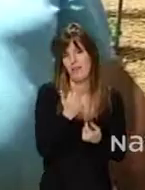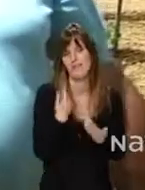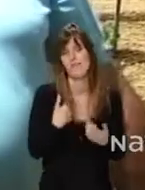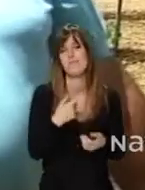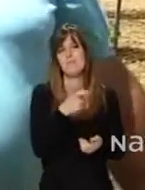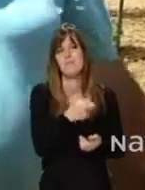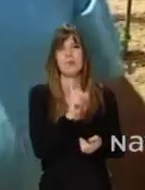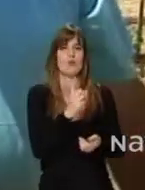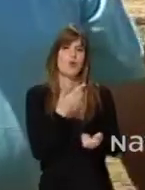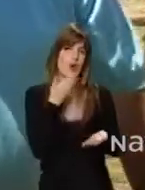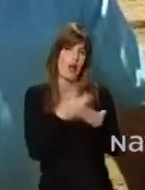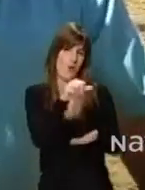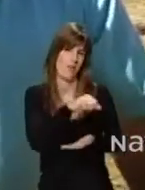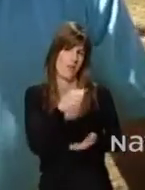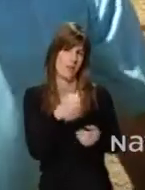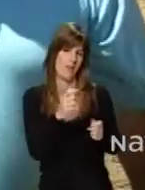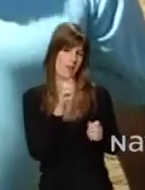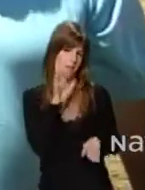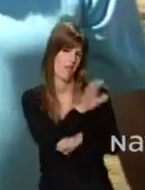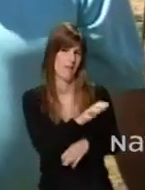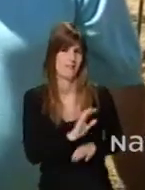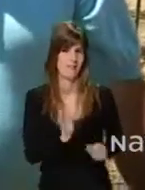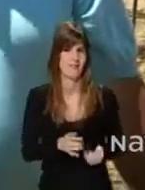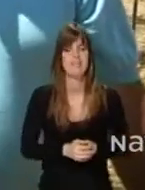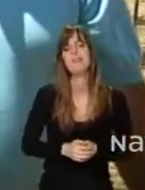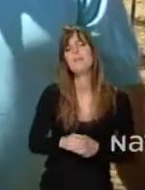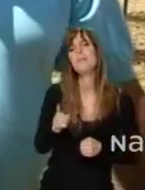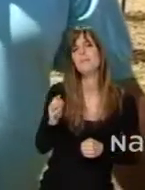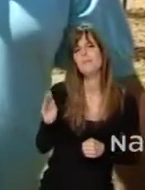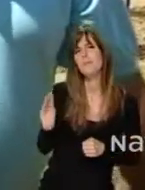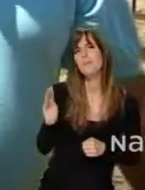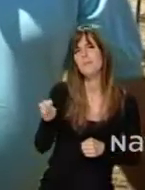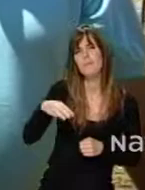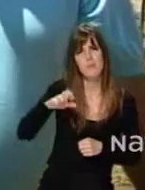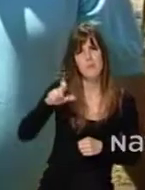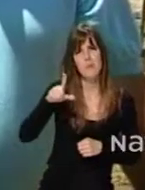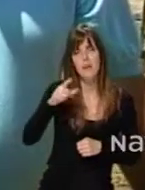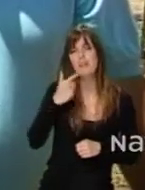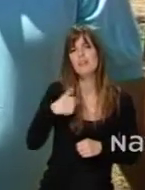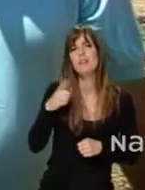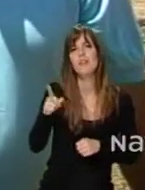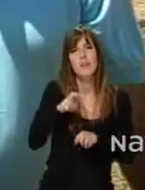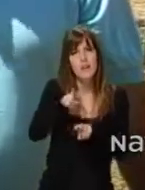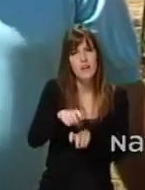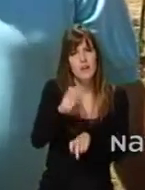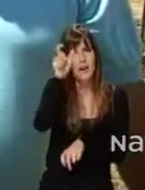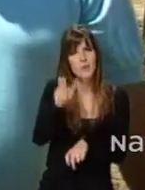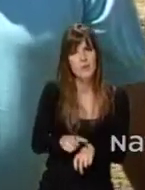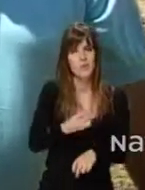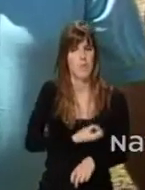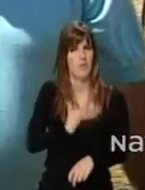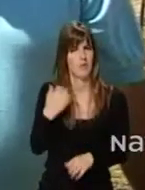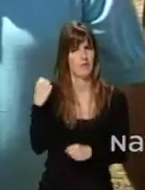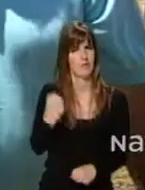Pero tenían caldo de aceite. Miguel. Dime. Que me han dicho que eres uno de los agricultores con mucha